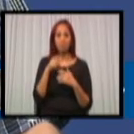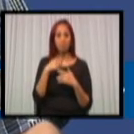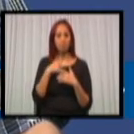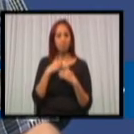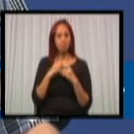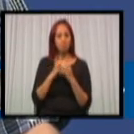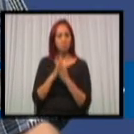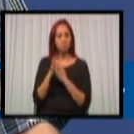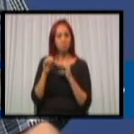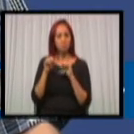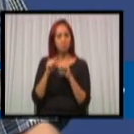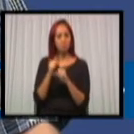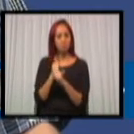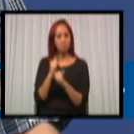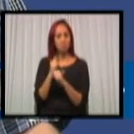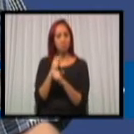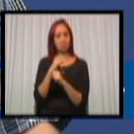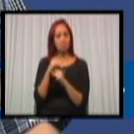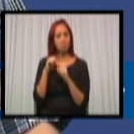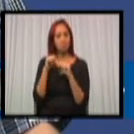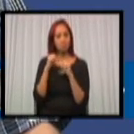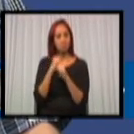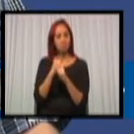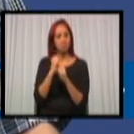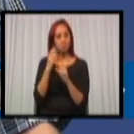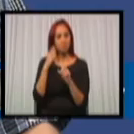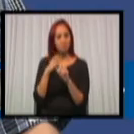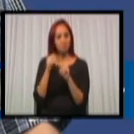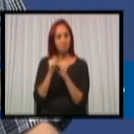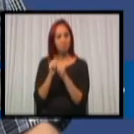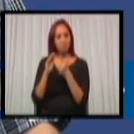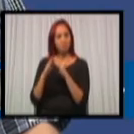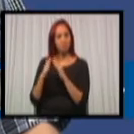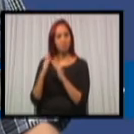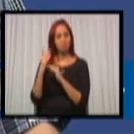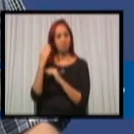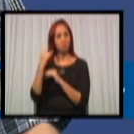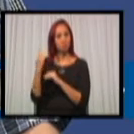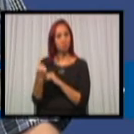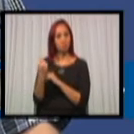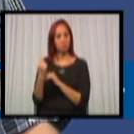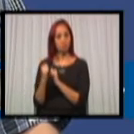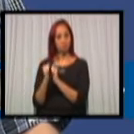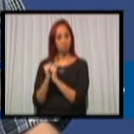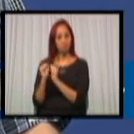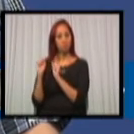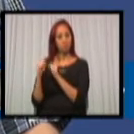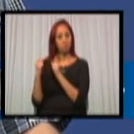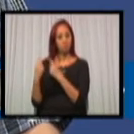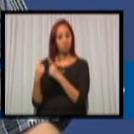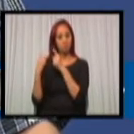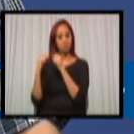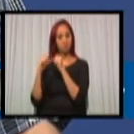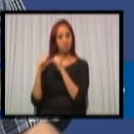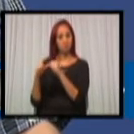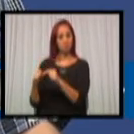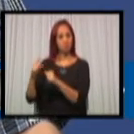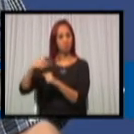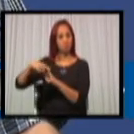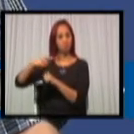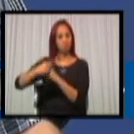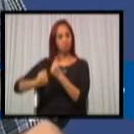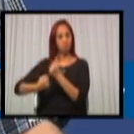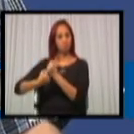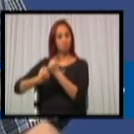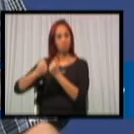muchas ganas de trabajar y trabajar directamente con el pueblo, porque solamente juntos podemos lograr salir de este bacto que